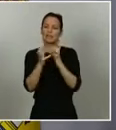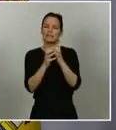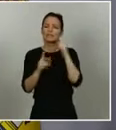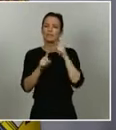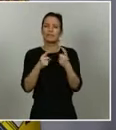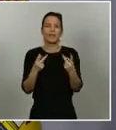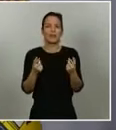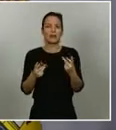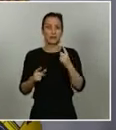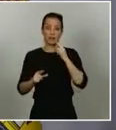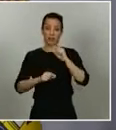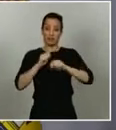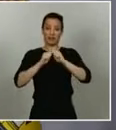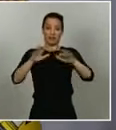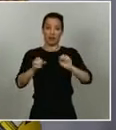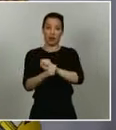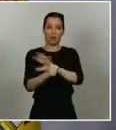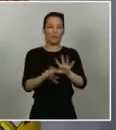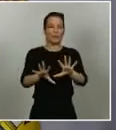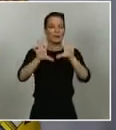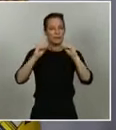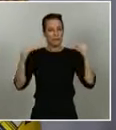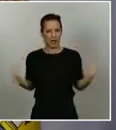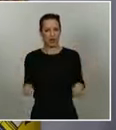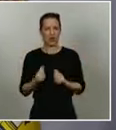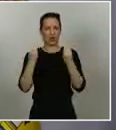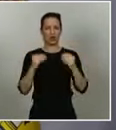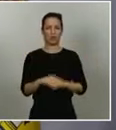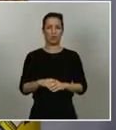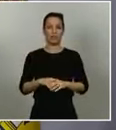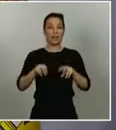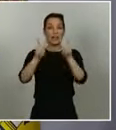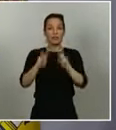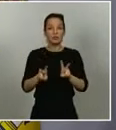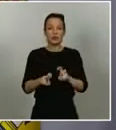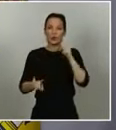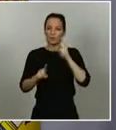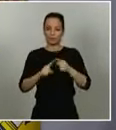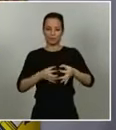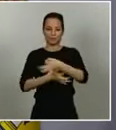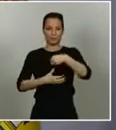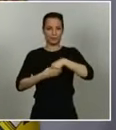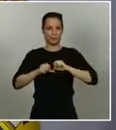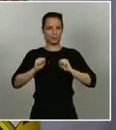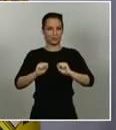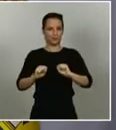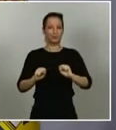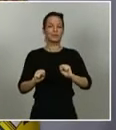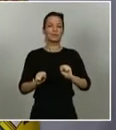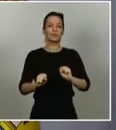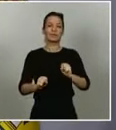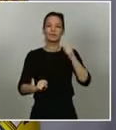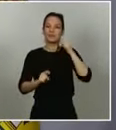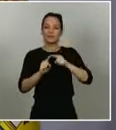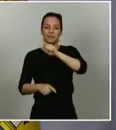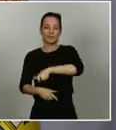epidemia COVID-19. Un estudio seroepidemiológico basado en la población para monitorear